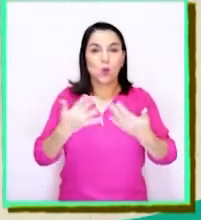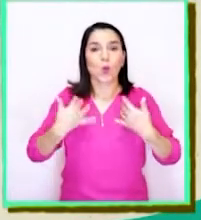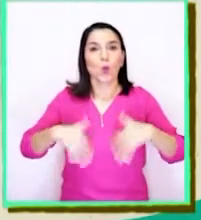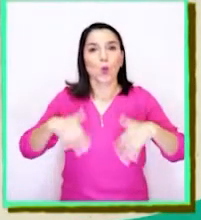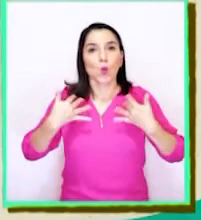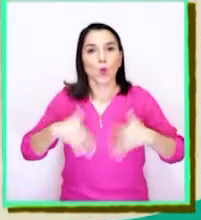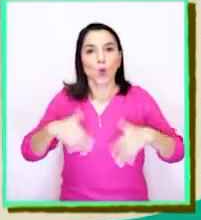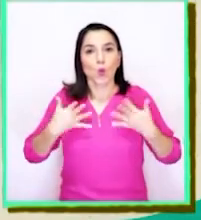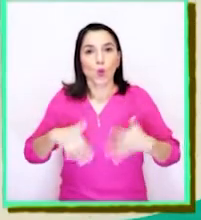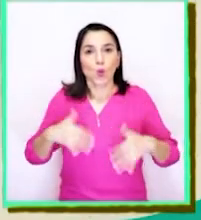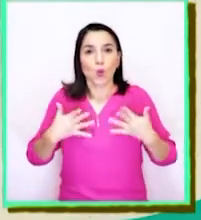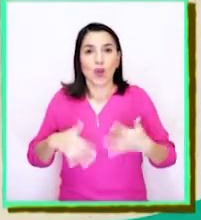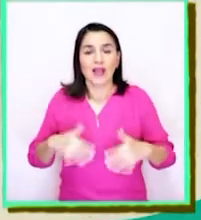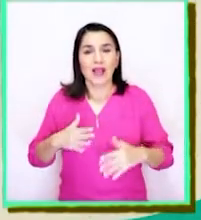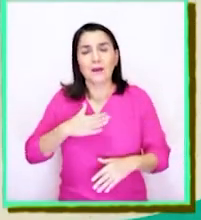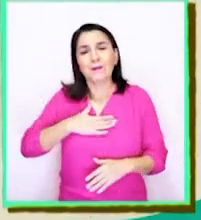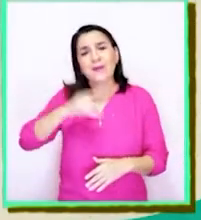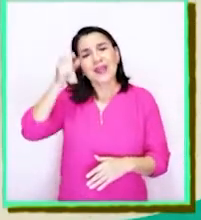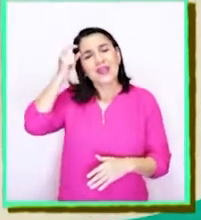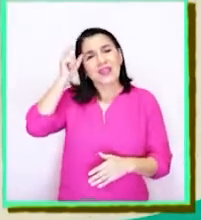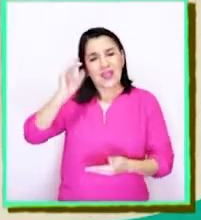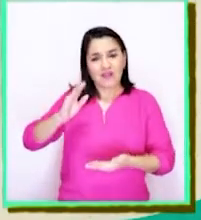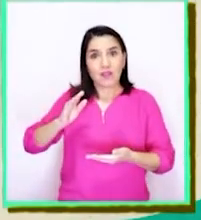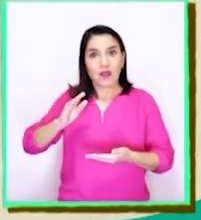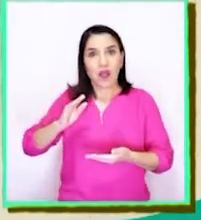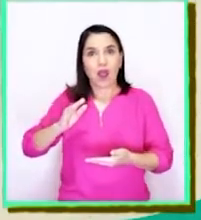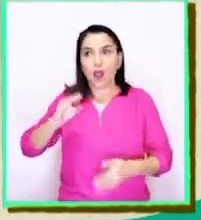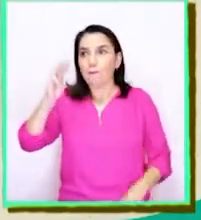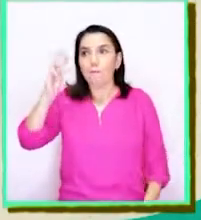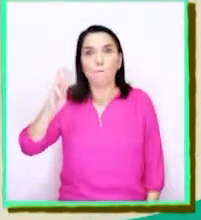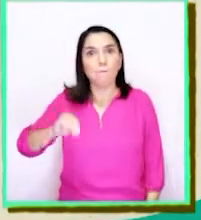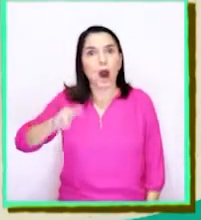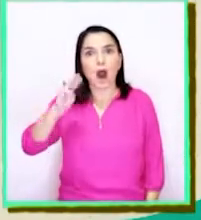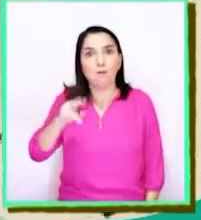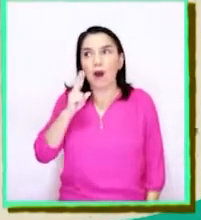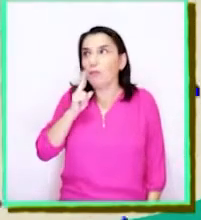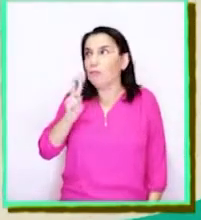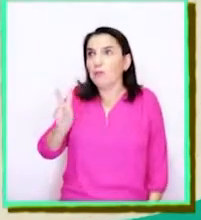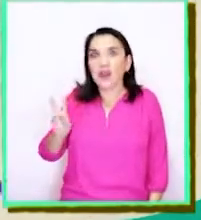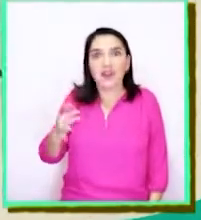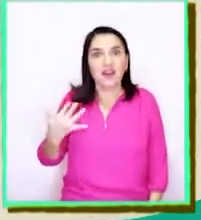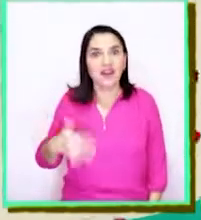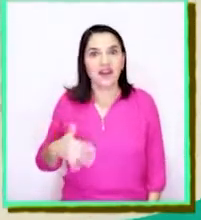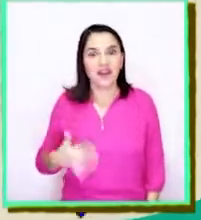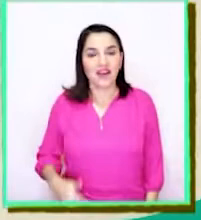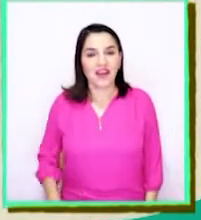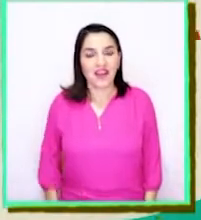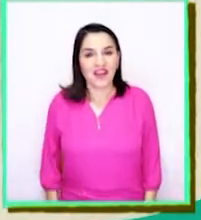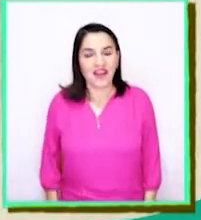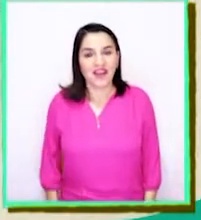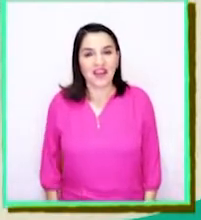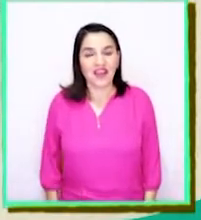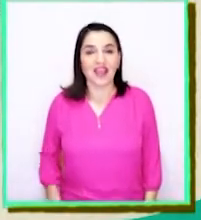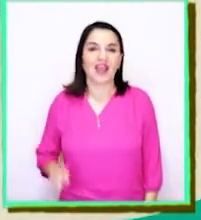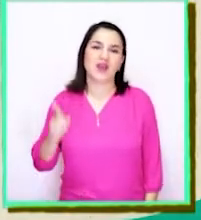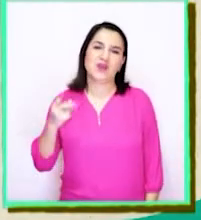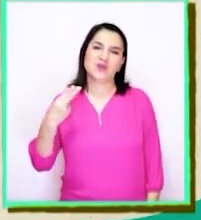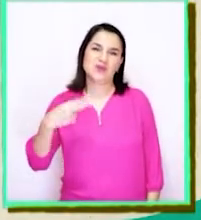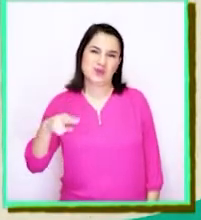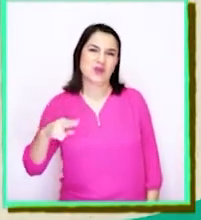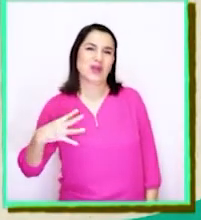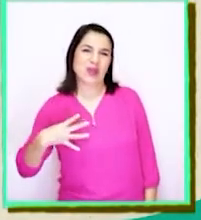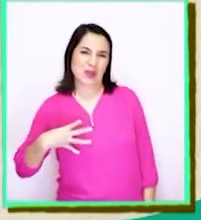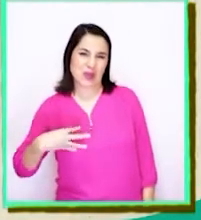No lo van a creer. ¡Mi Delfina fue mamá! ¡Miren! Aquí está con